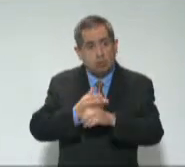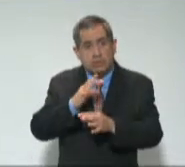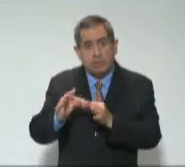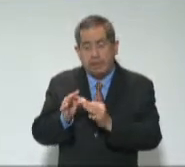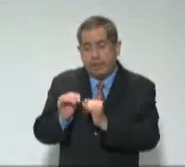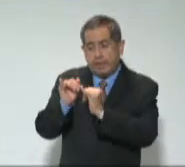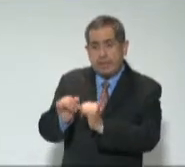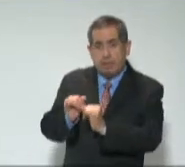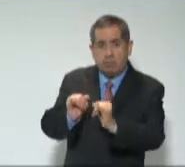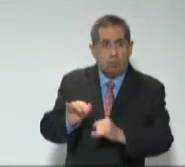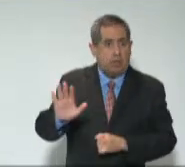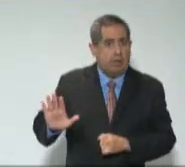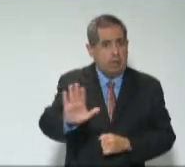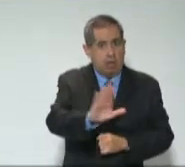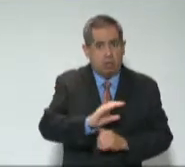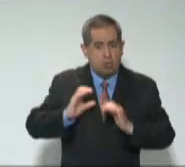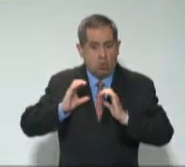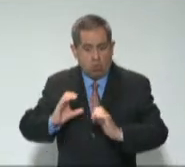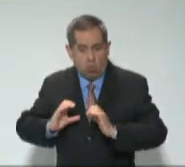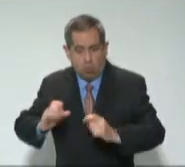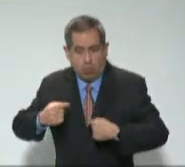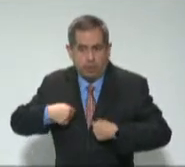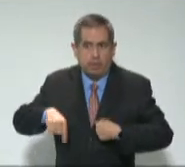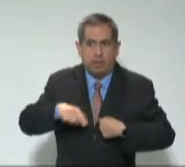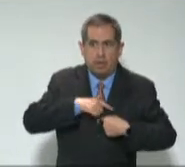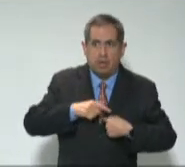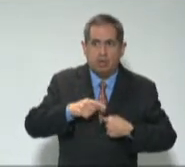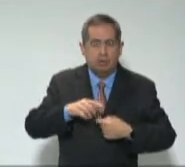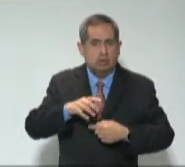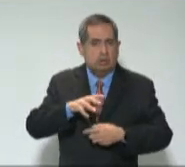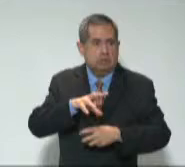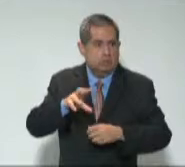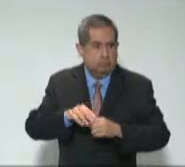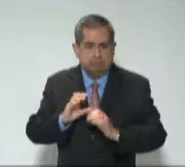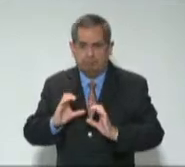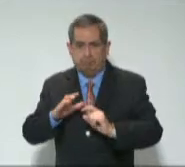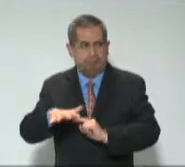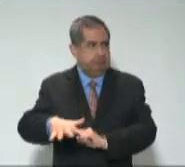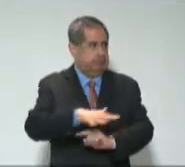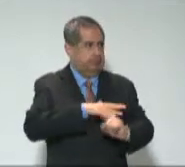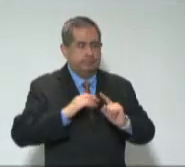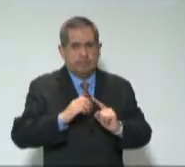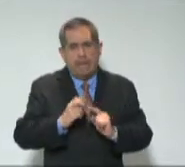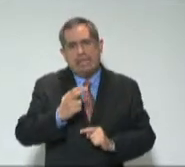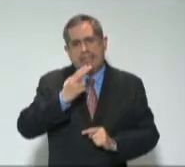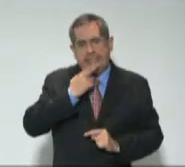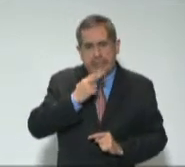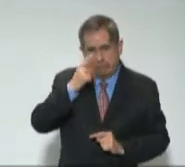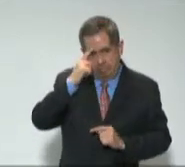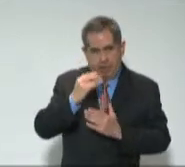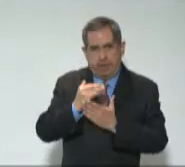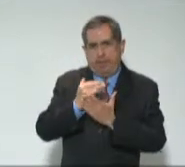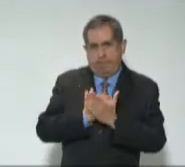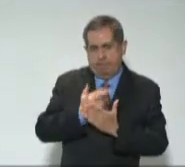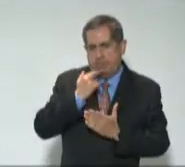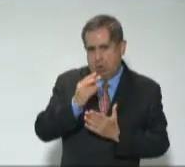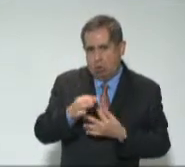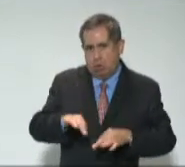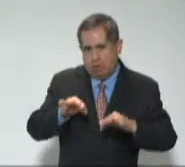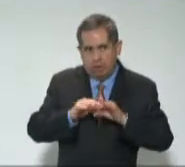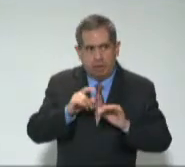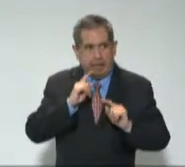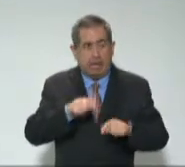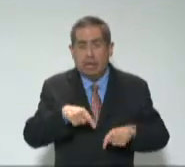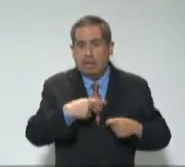el cuidado que tengamos alrededor nuestro en nuestro entorno también tendrá un impacto Severo sobre las demás